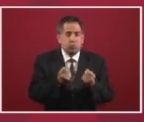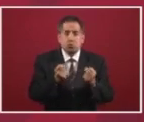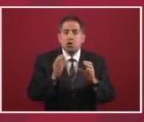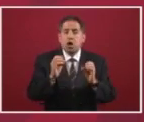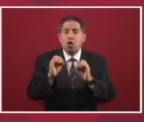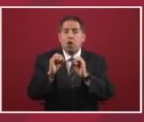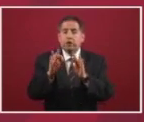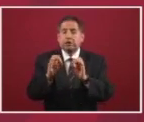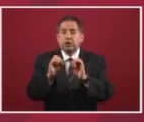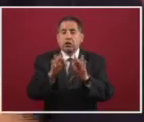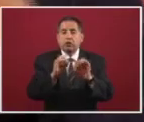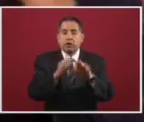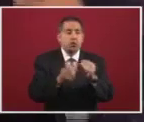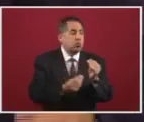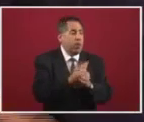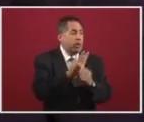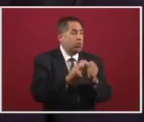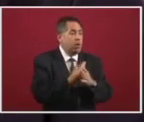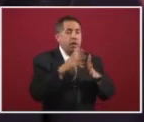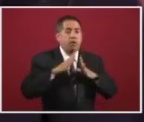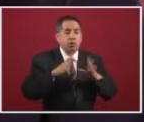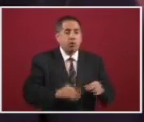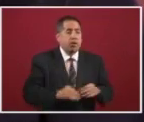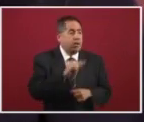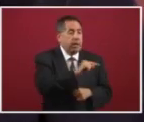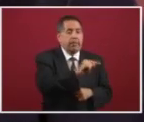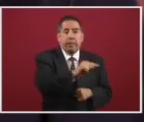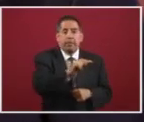oficinas, de instituciones